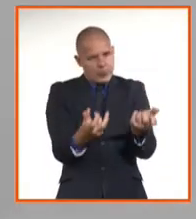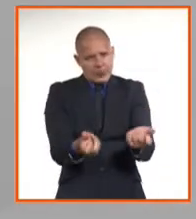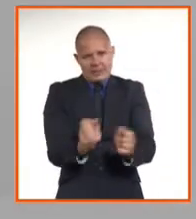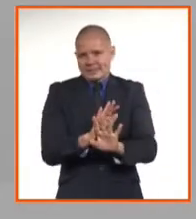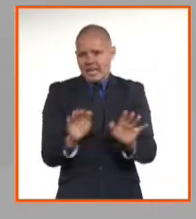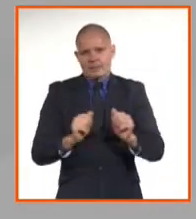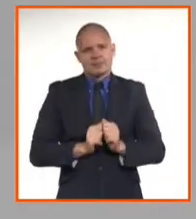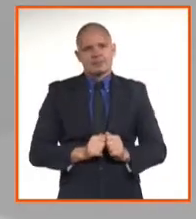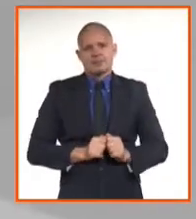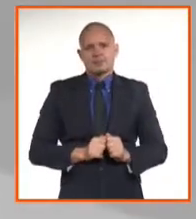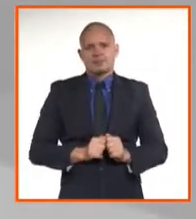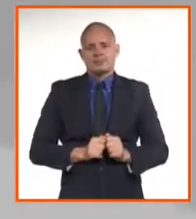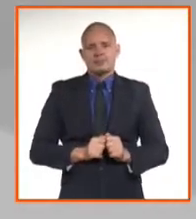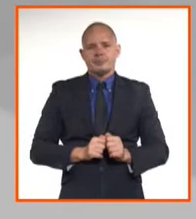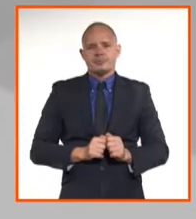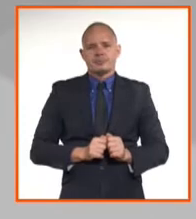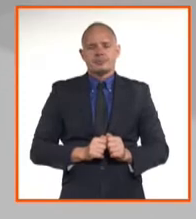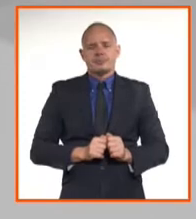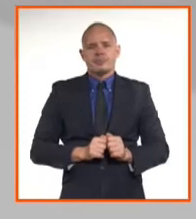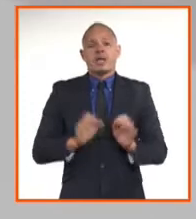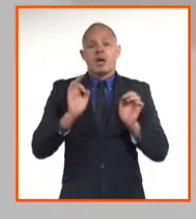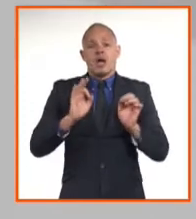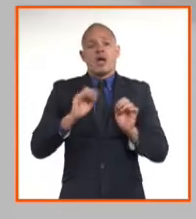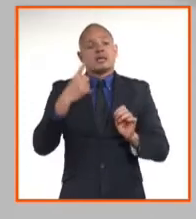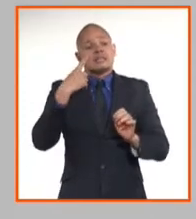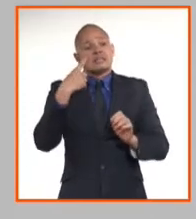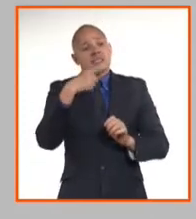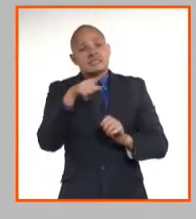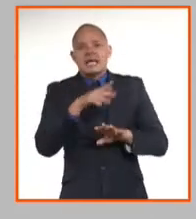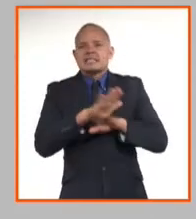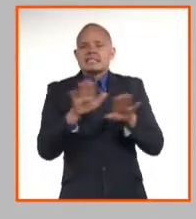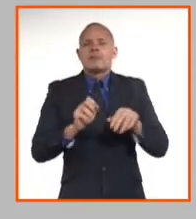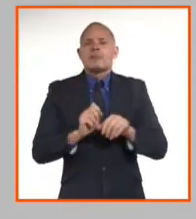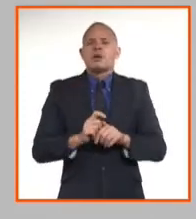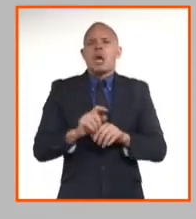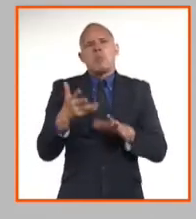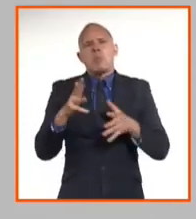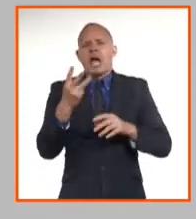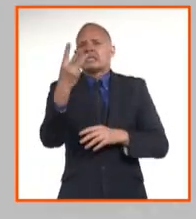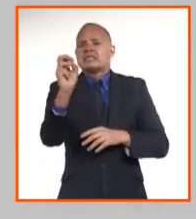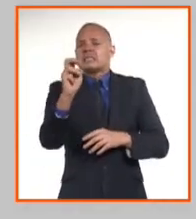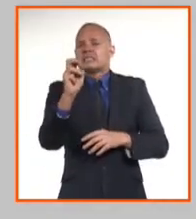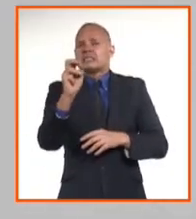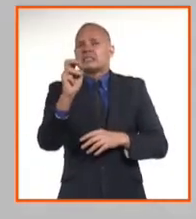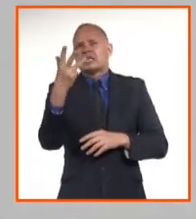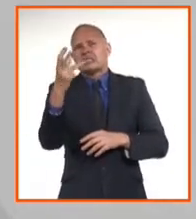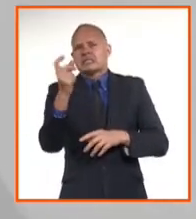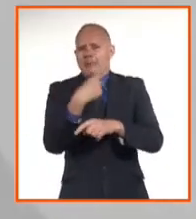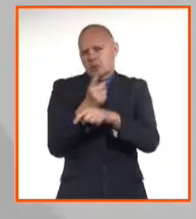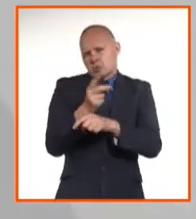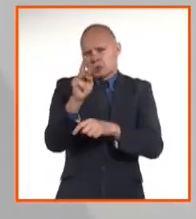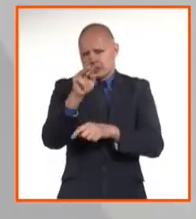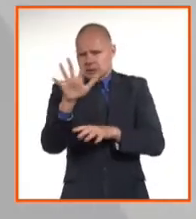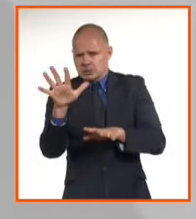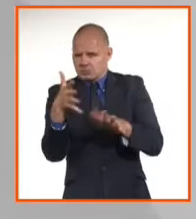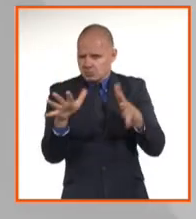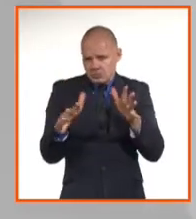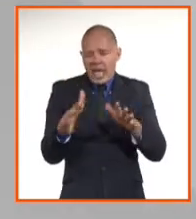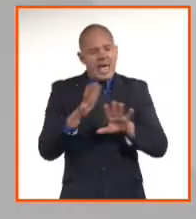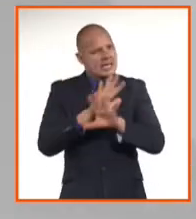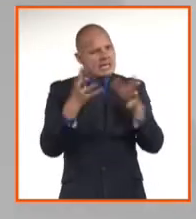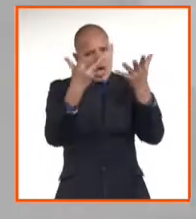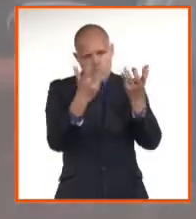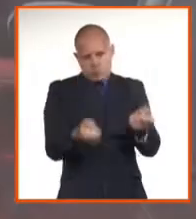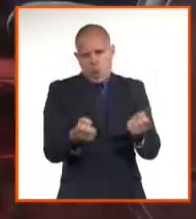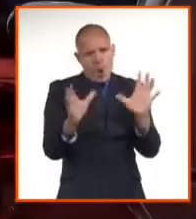tuvieron detención de la propagación del incendio y en 35 minutos el incendio se logró extinguir completamente. Eso evitó